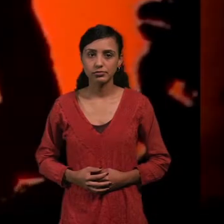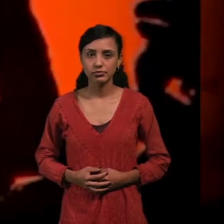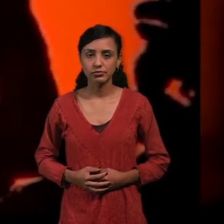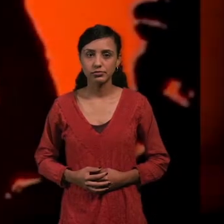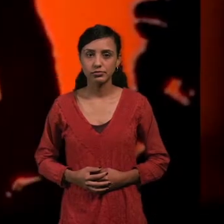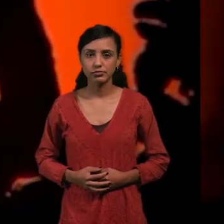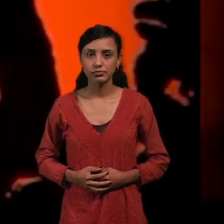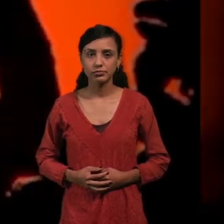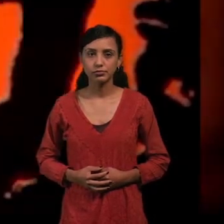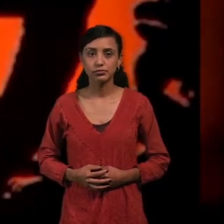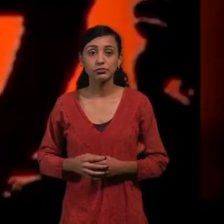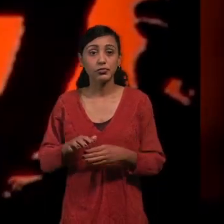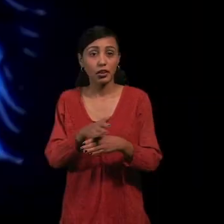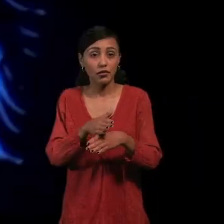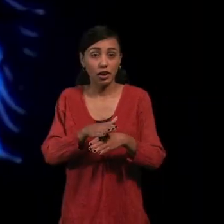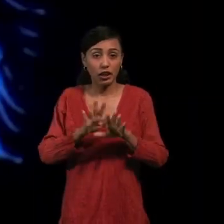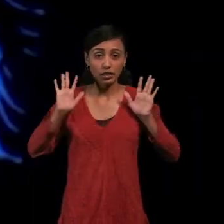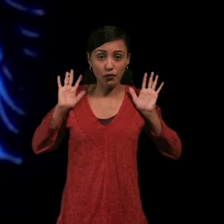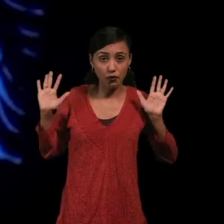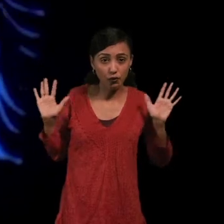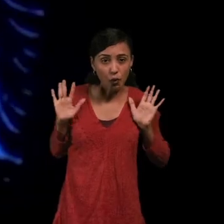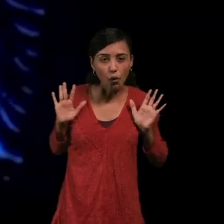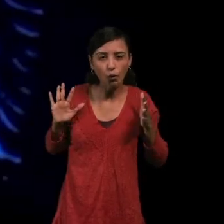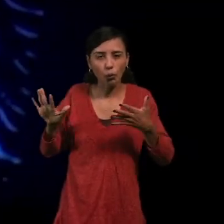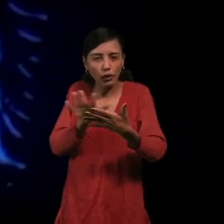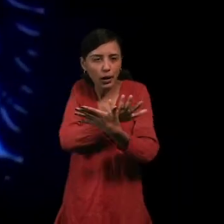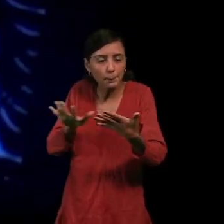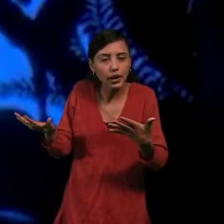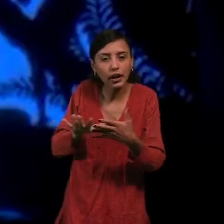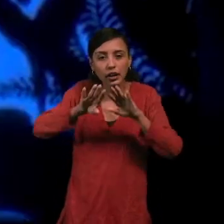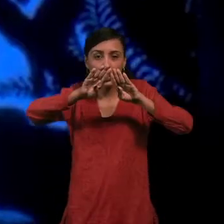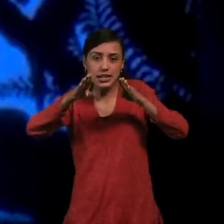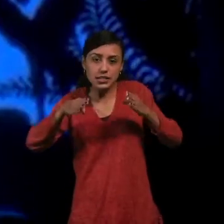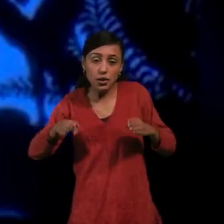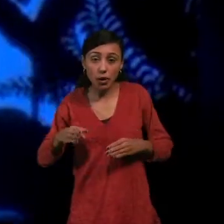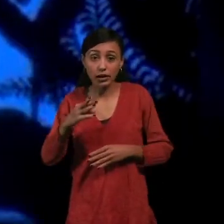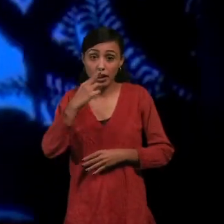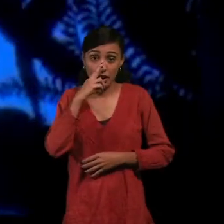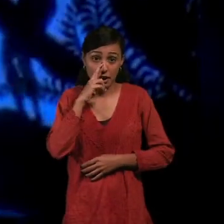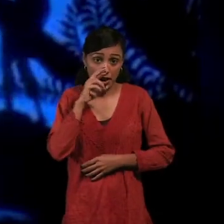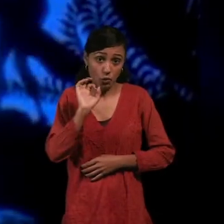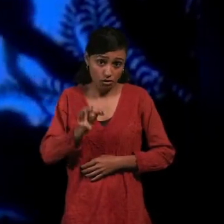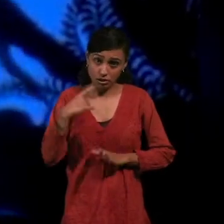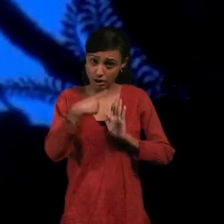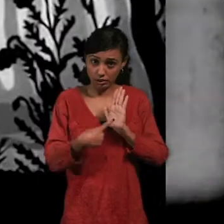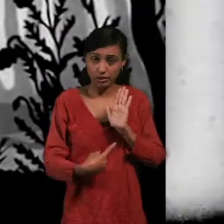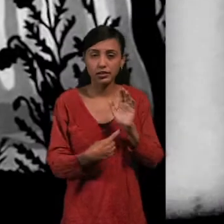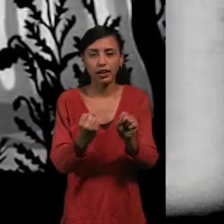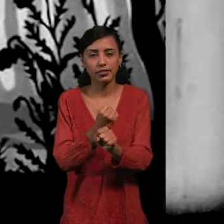El uso de varios niveles en los fondos, las transparencias y las siluetas o marionetas en negro caracterizaron su